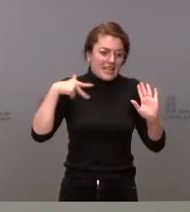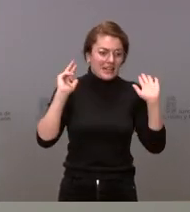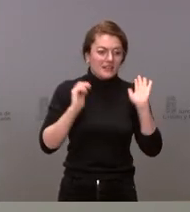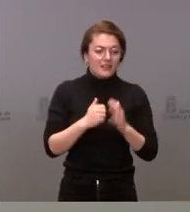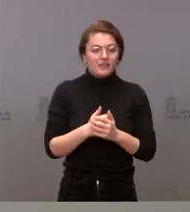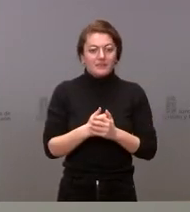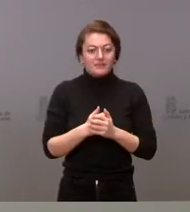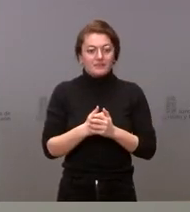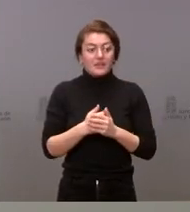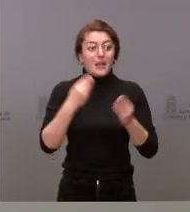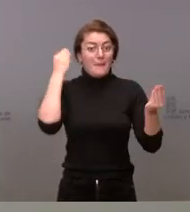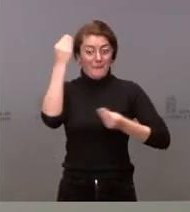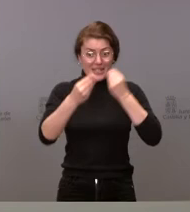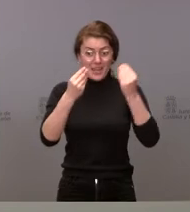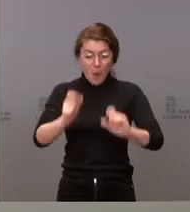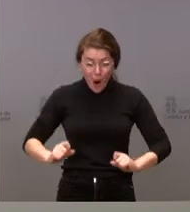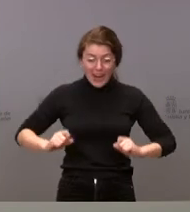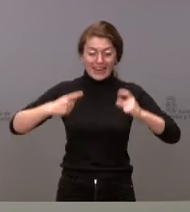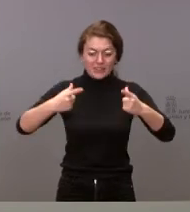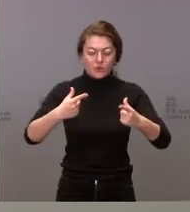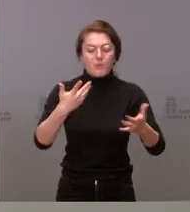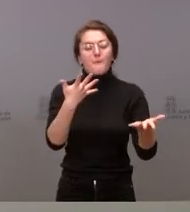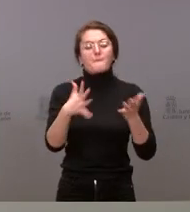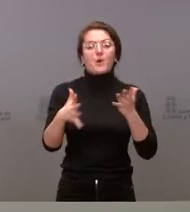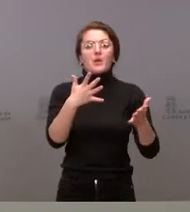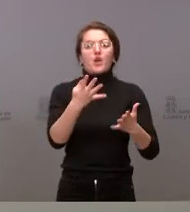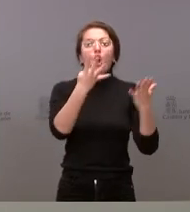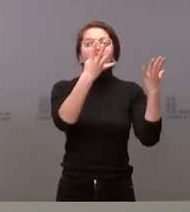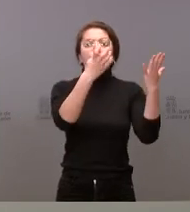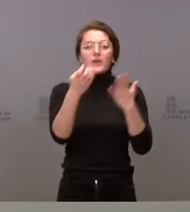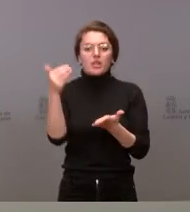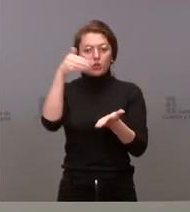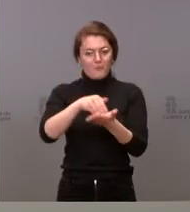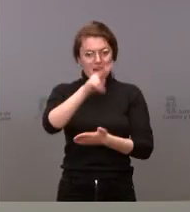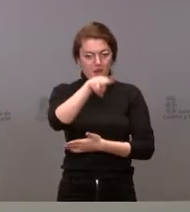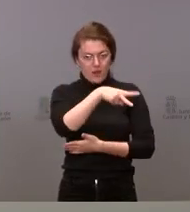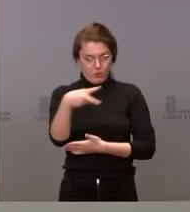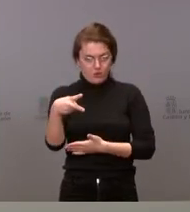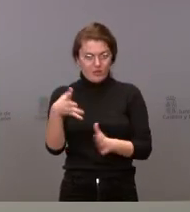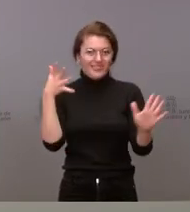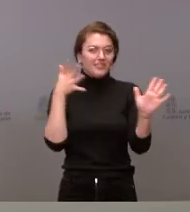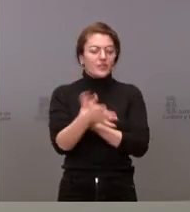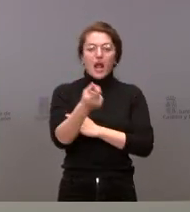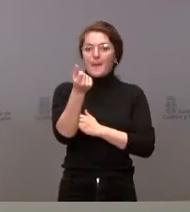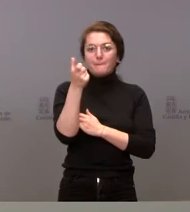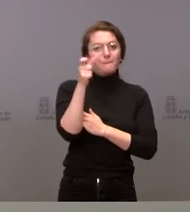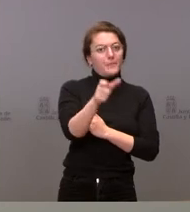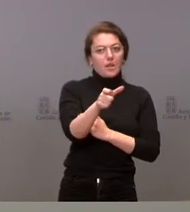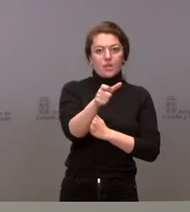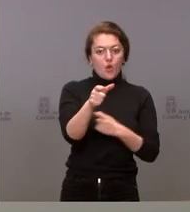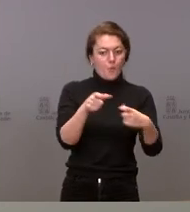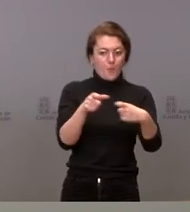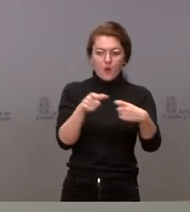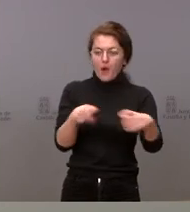que vamos vamos a gastar alrededor de 900 mil euros lo cual nos da una idea de mantener el precio ahora mismo unitario por prueba de